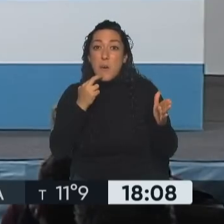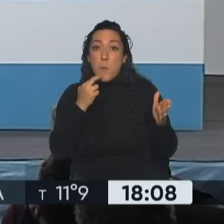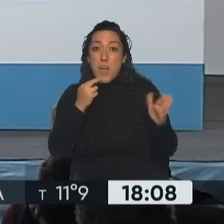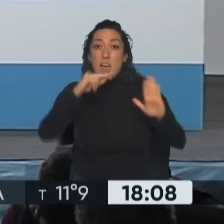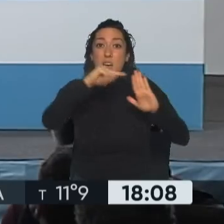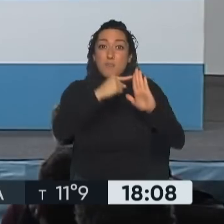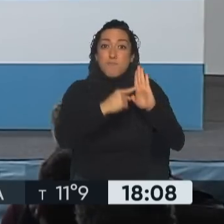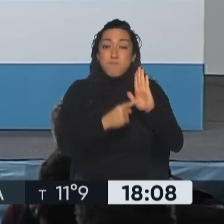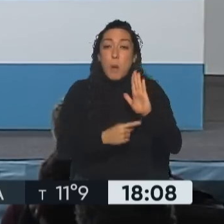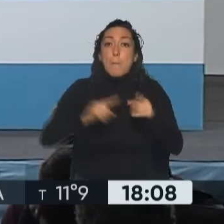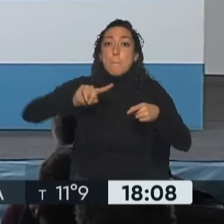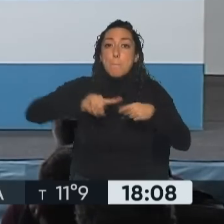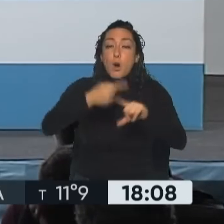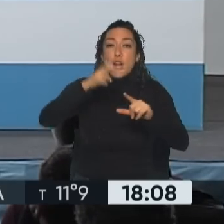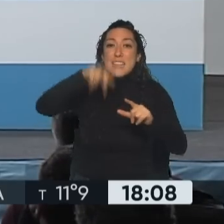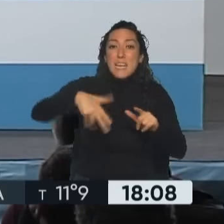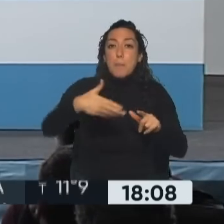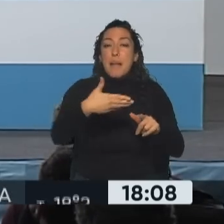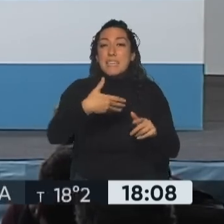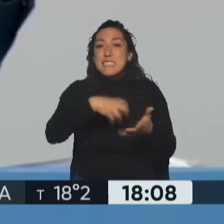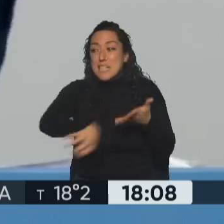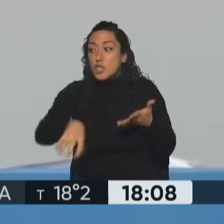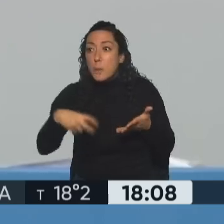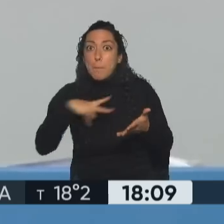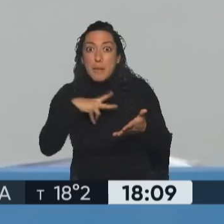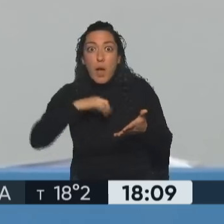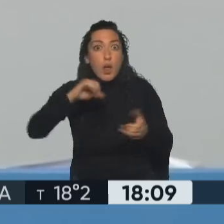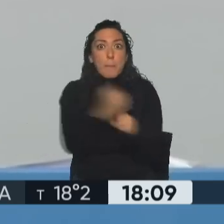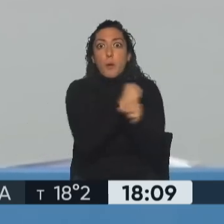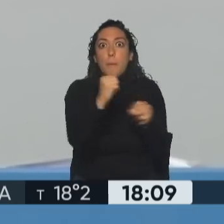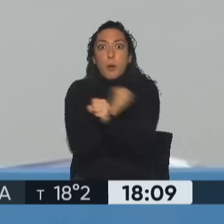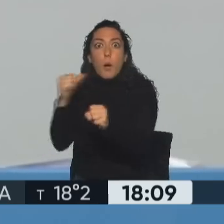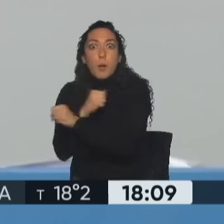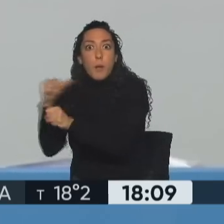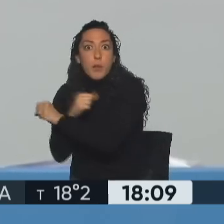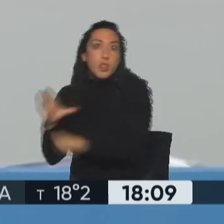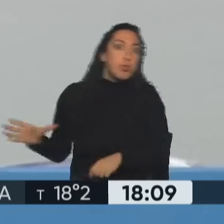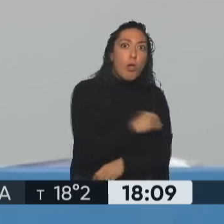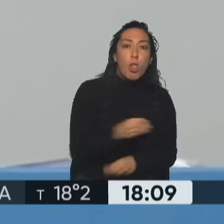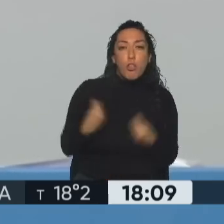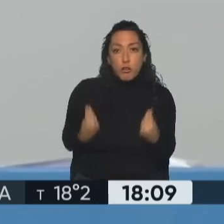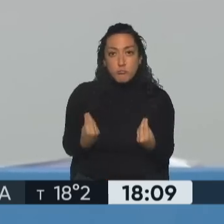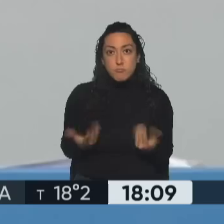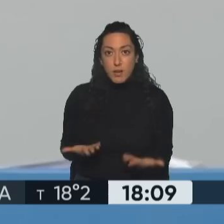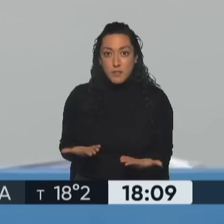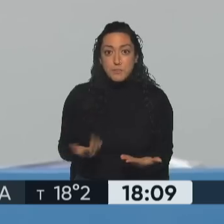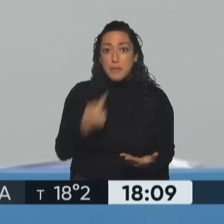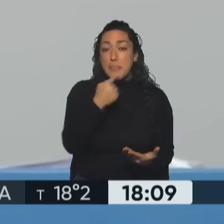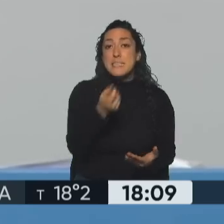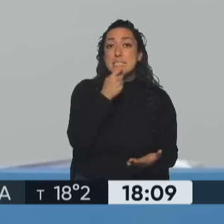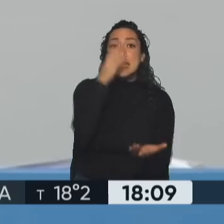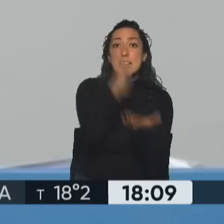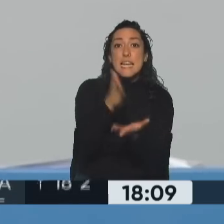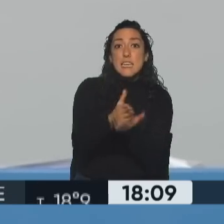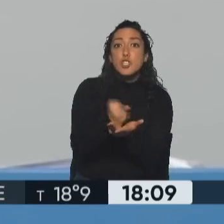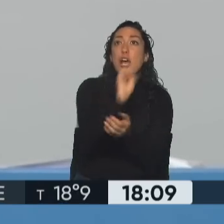las políticas que querían el sector privado. Miren, nos decían que si se eliminaban los derechos